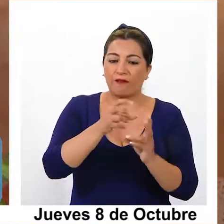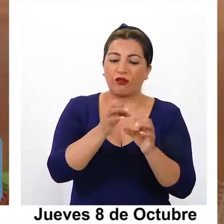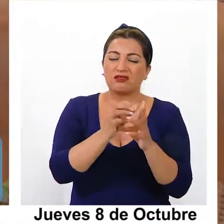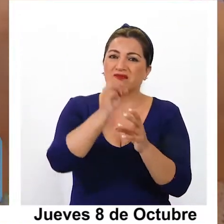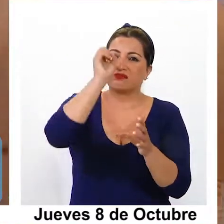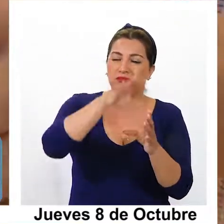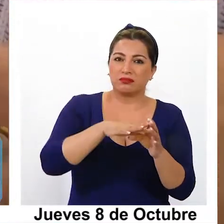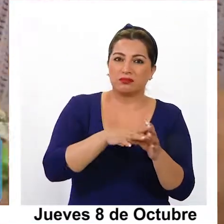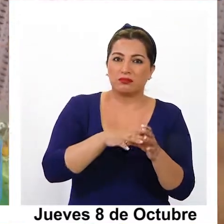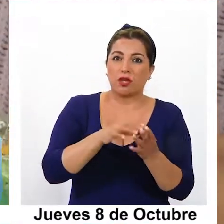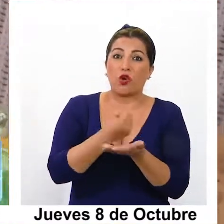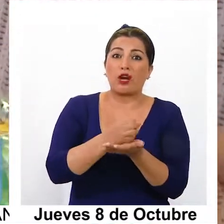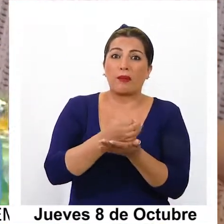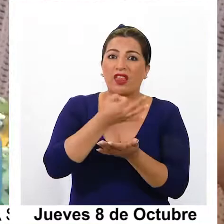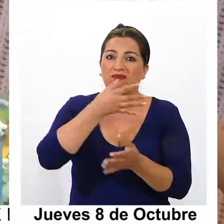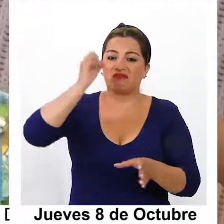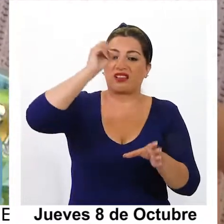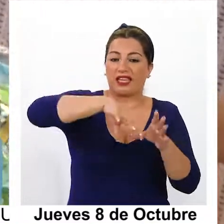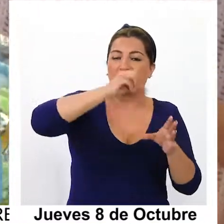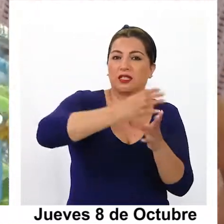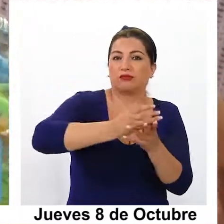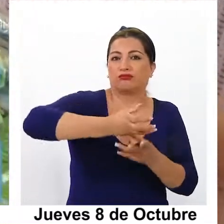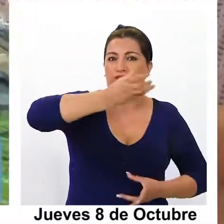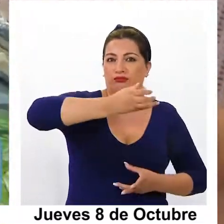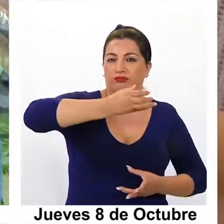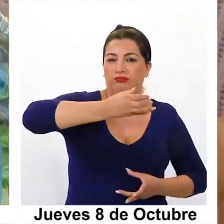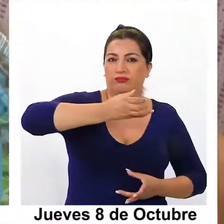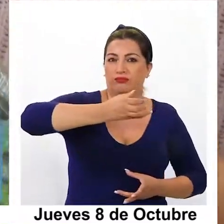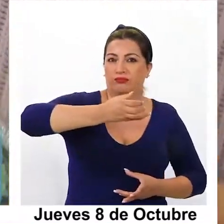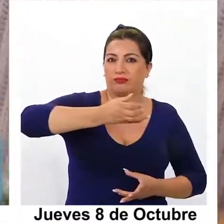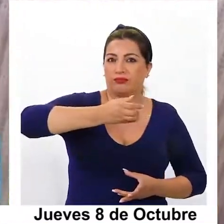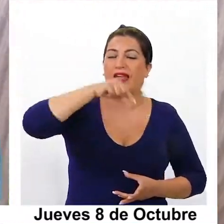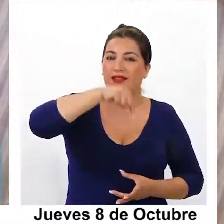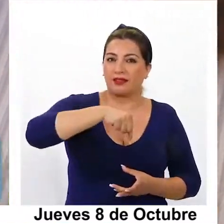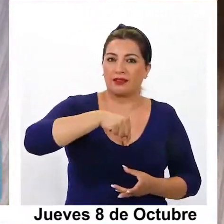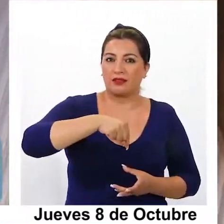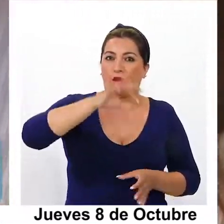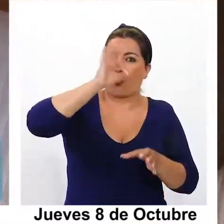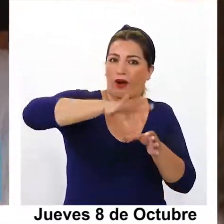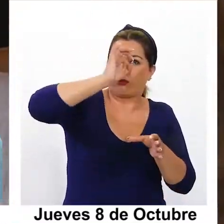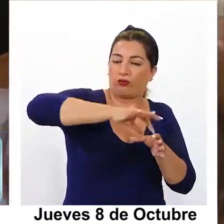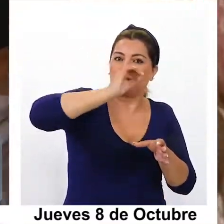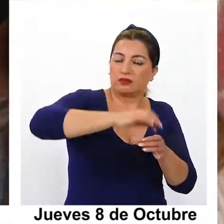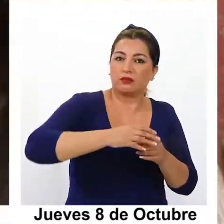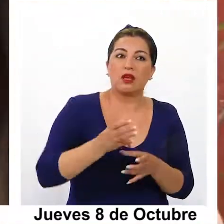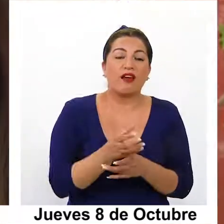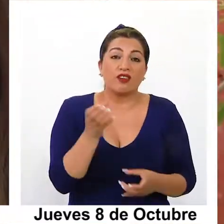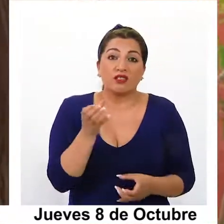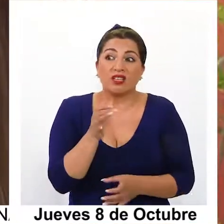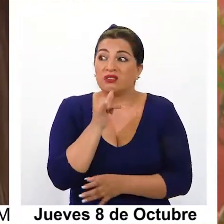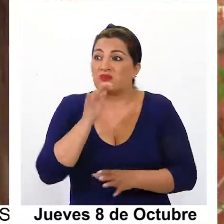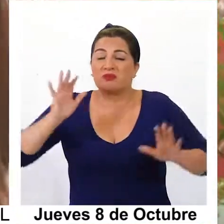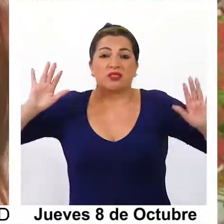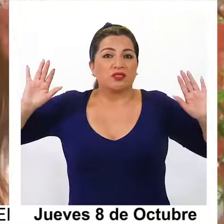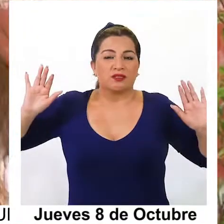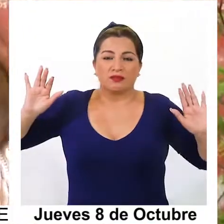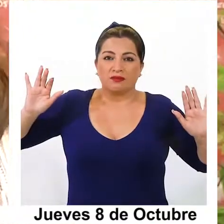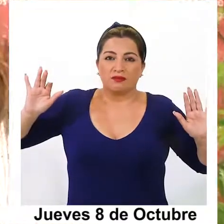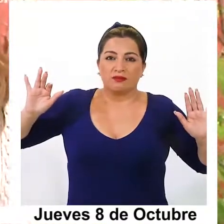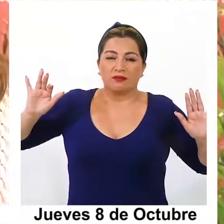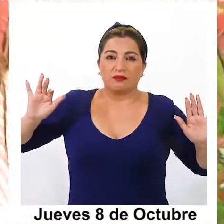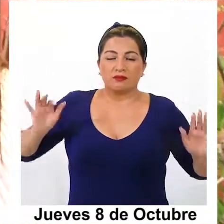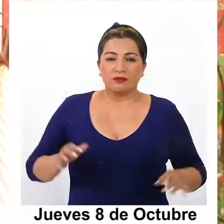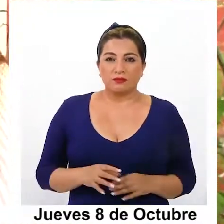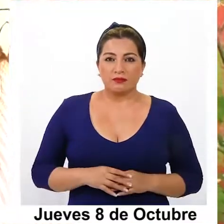las pastillas de remedio, todo eso va a darle con ladrilla. Y esta botella, no sé, yo creo que son